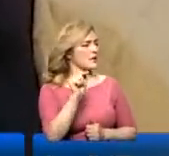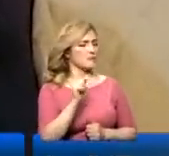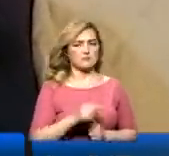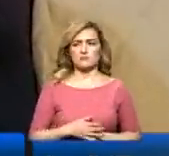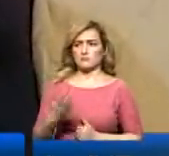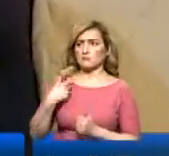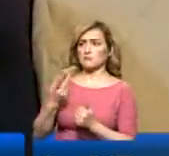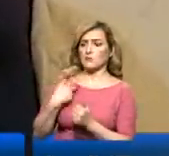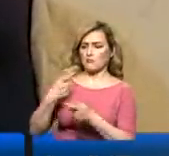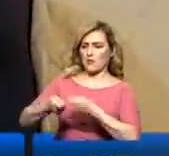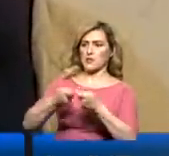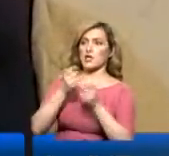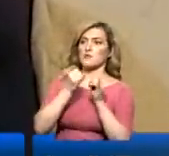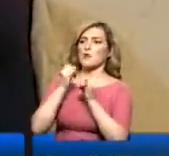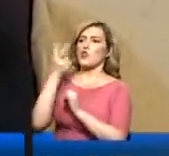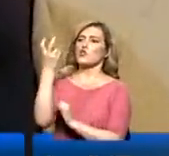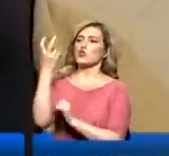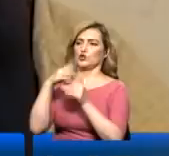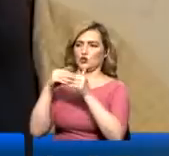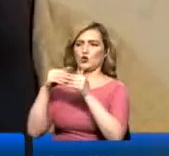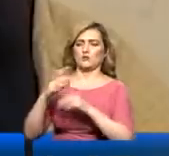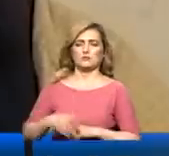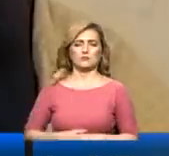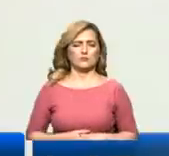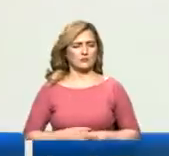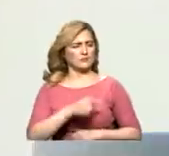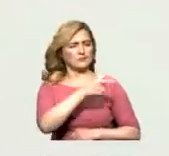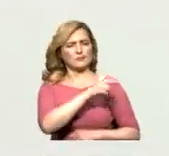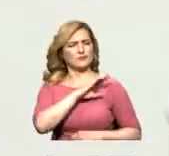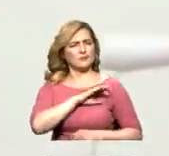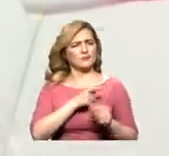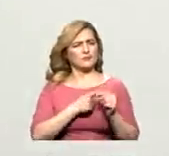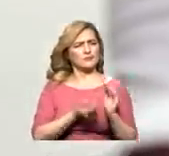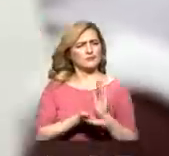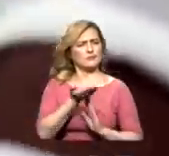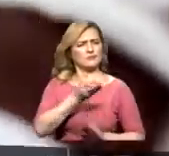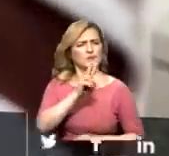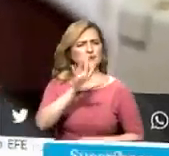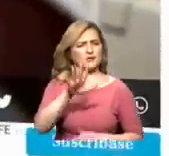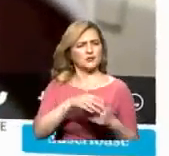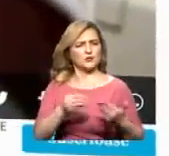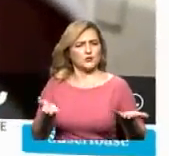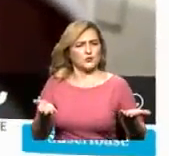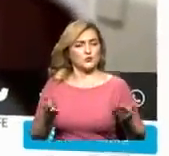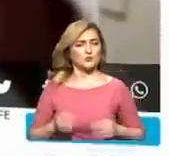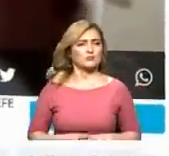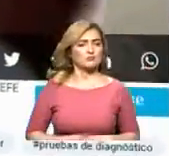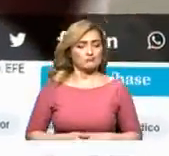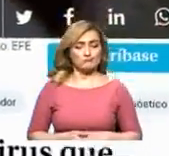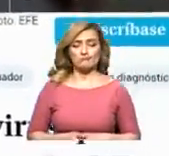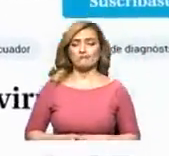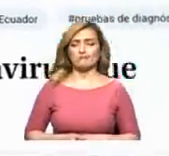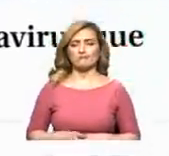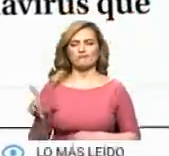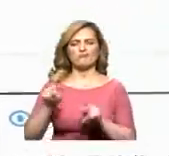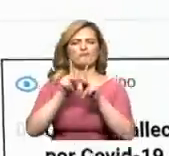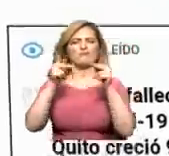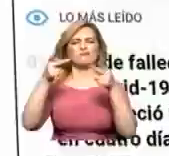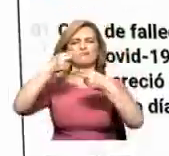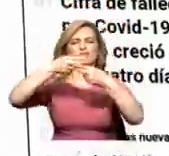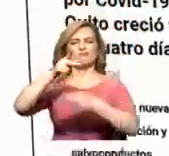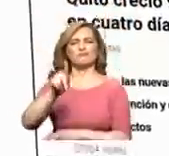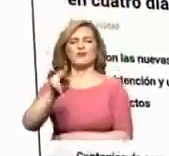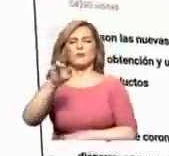al municipio de Quito le termina vendiendo en $25. Este reporte del portal Primicias muestra a todos los oferentes de este proceso y